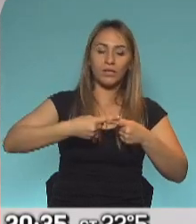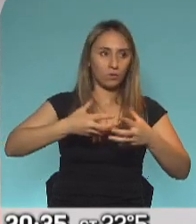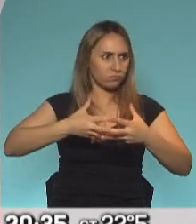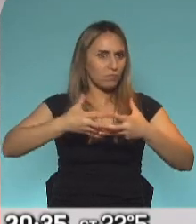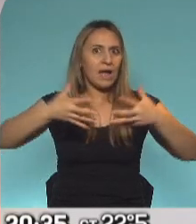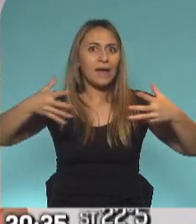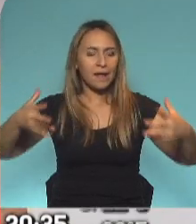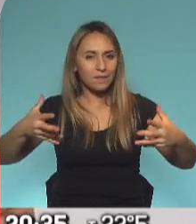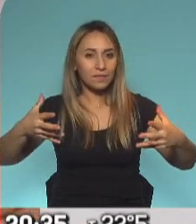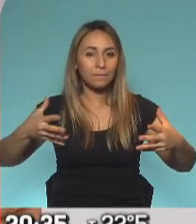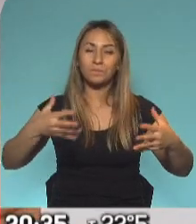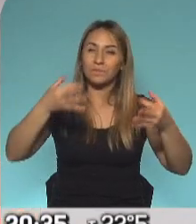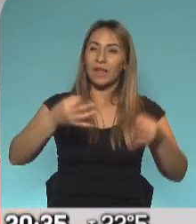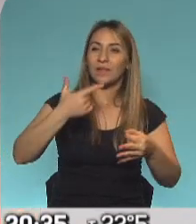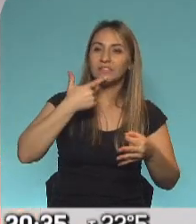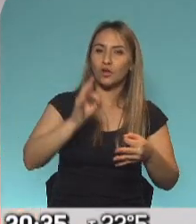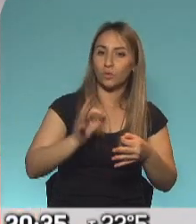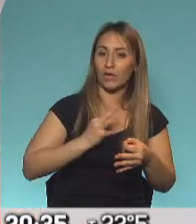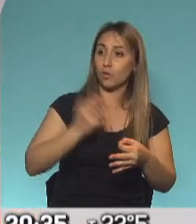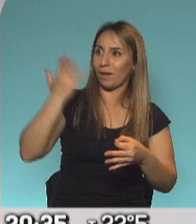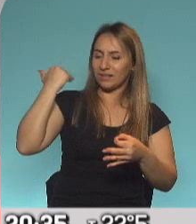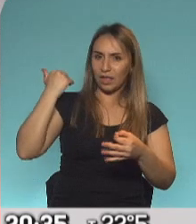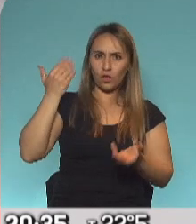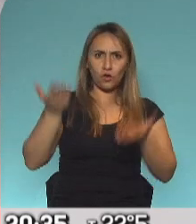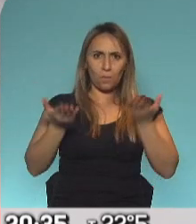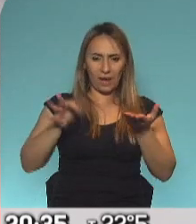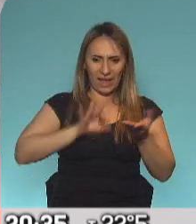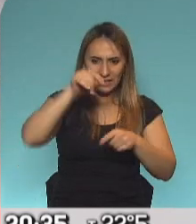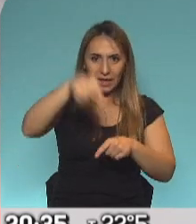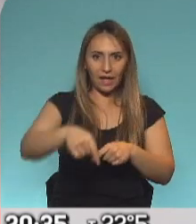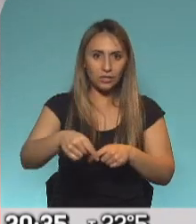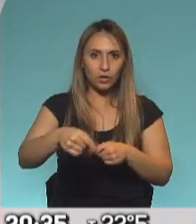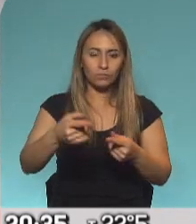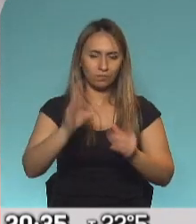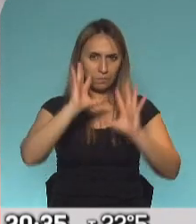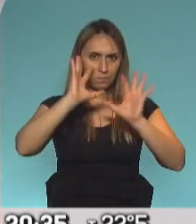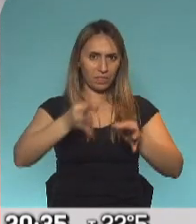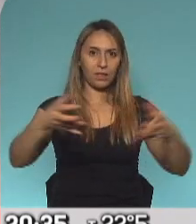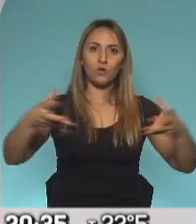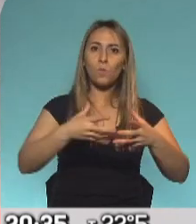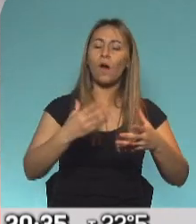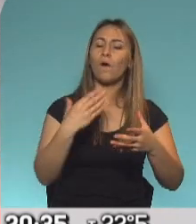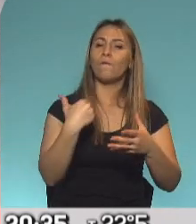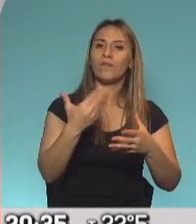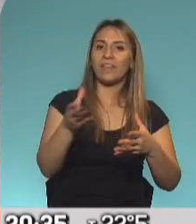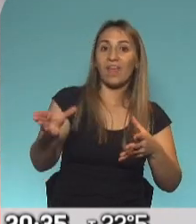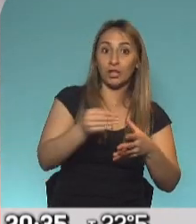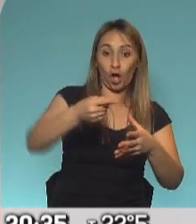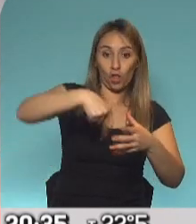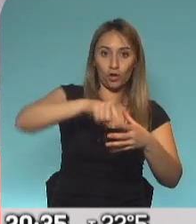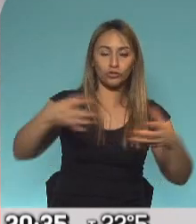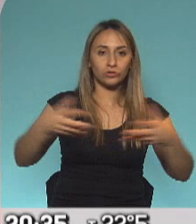uno hace 17 de octubre del año pasado y 17 de octubre de este año, lo que ve es que el Frente de Todos se amplió